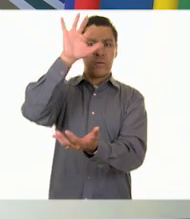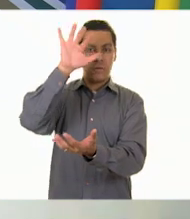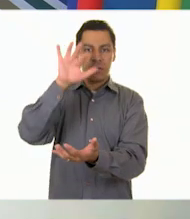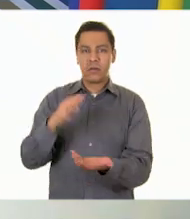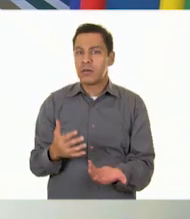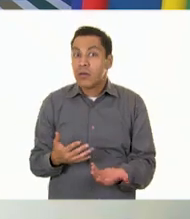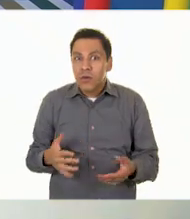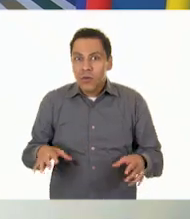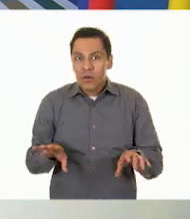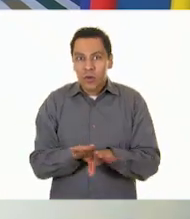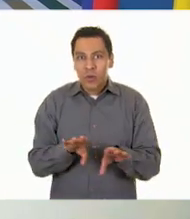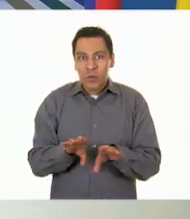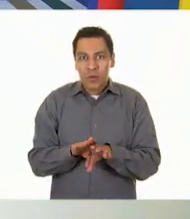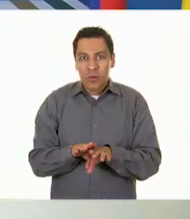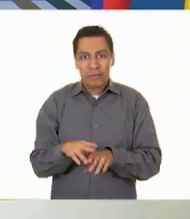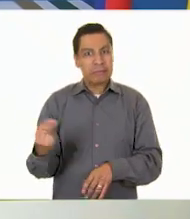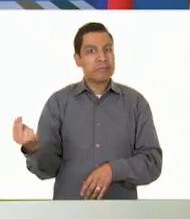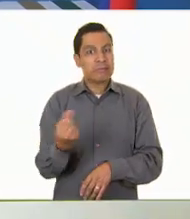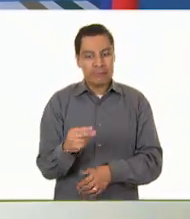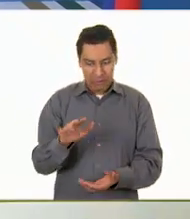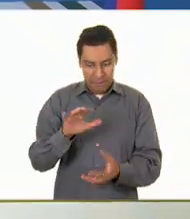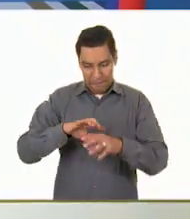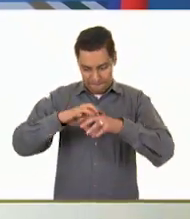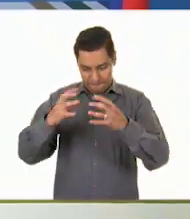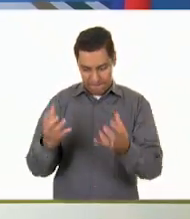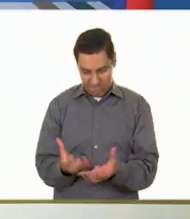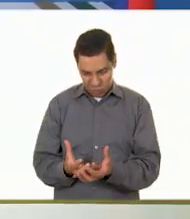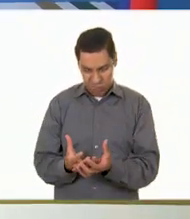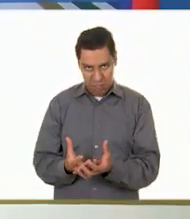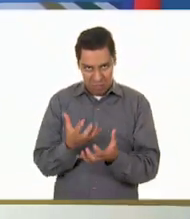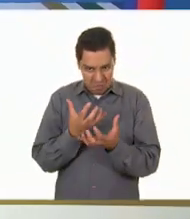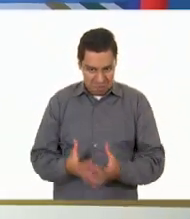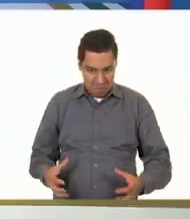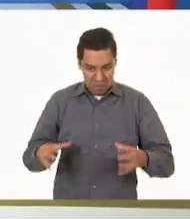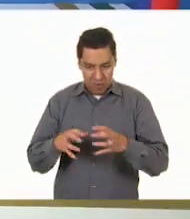tendría que votar una pelota a ver y cómo lo harías